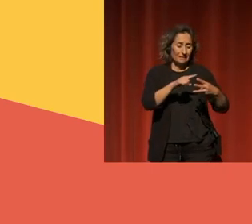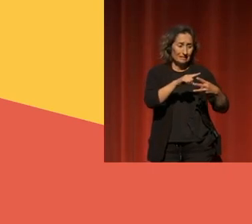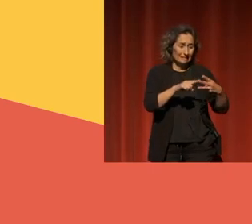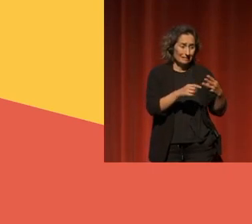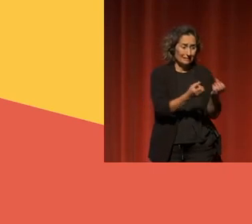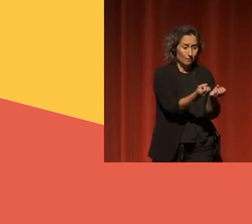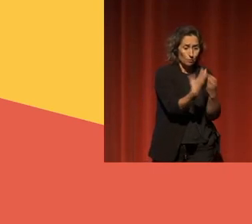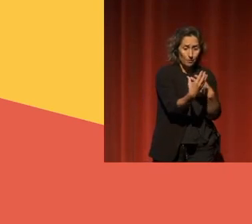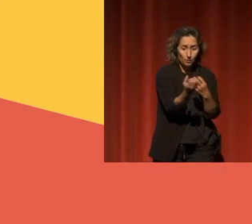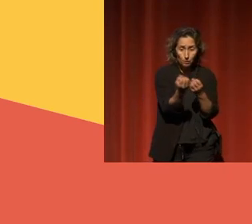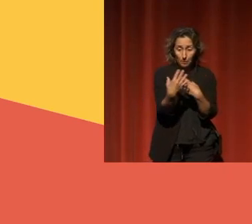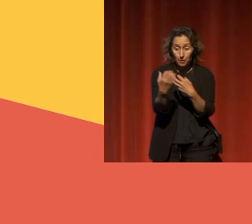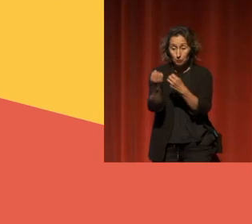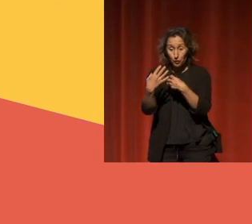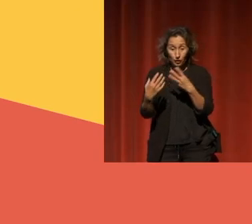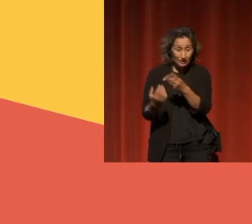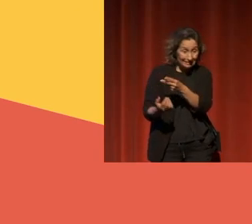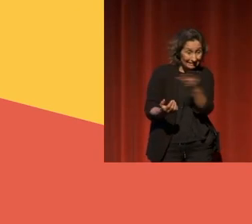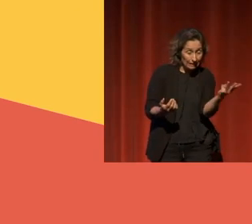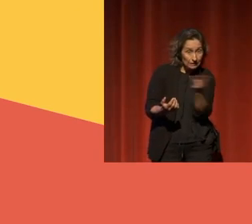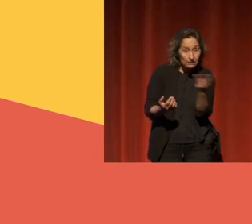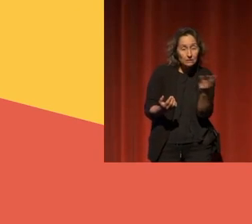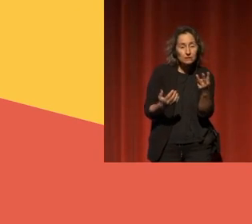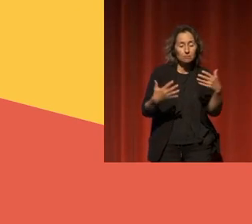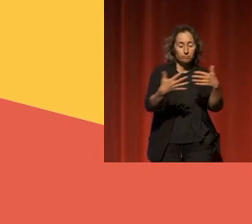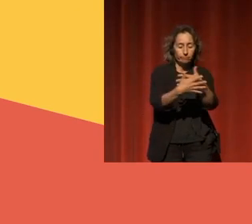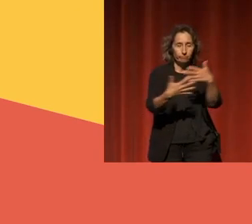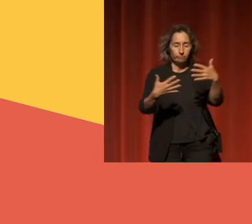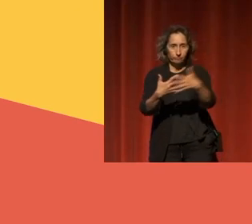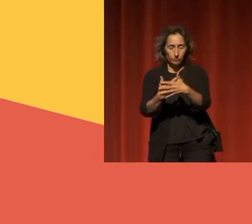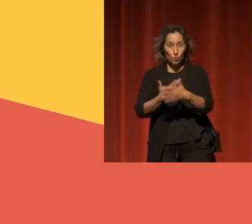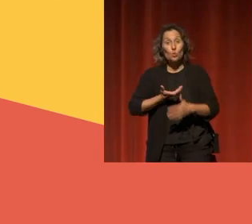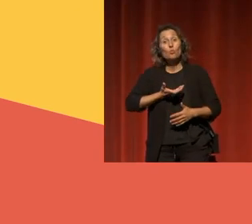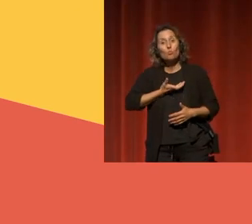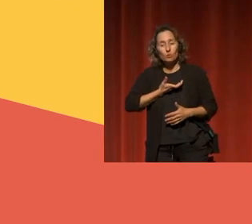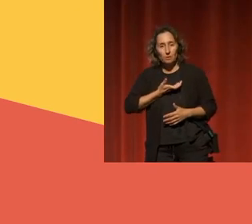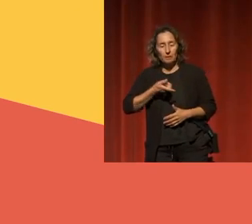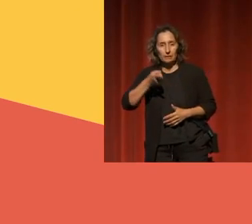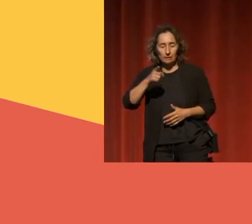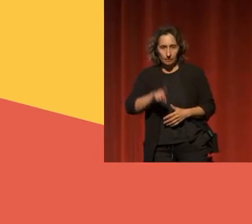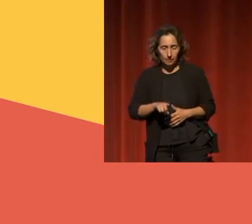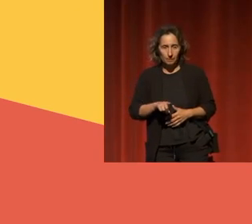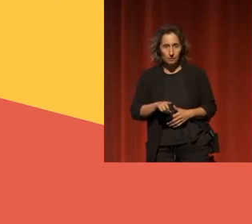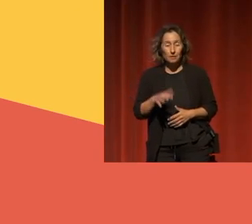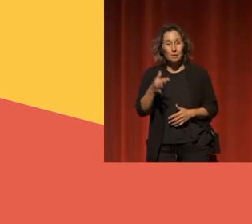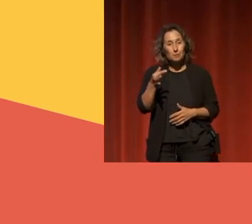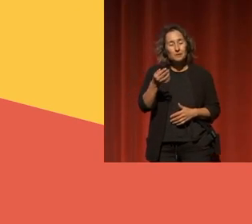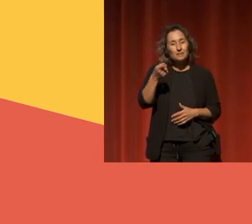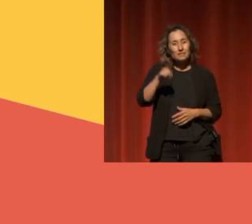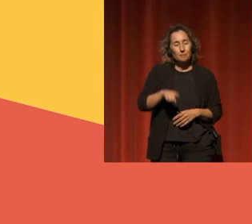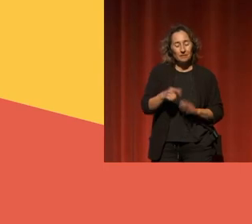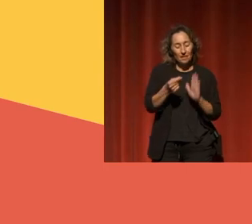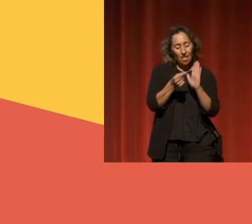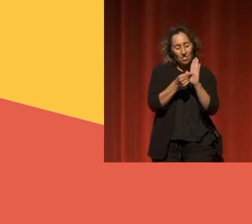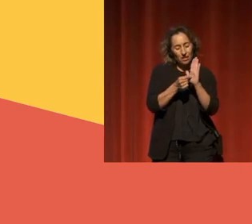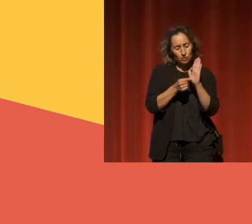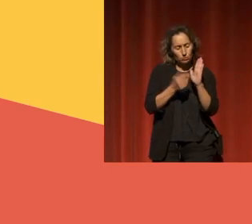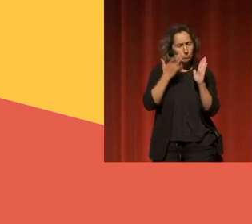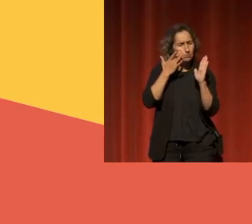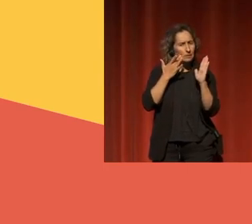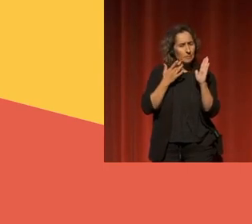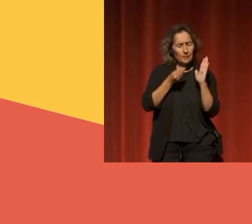distintas Fuentes hemos tratado los datos a nivel municipal y también ha sido necesario realizar un trabajo de depuración de datos Porque